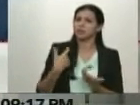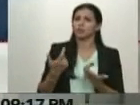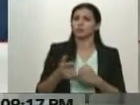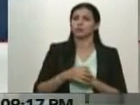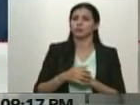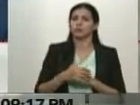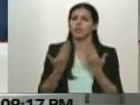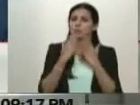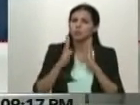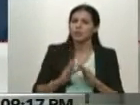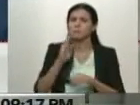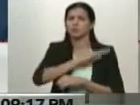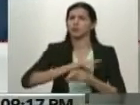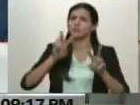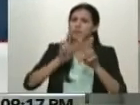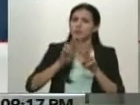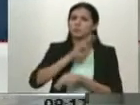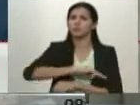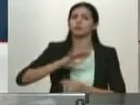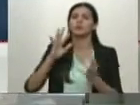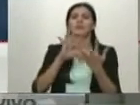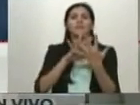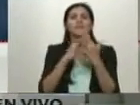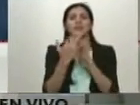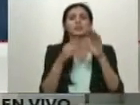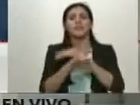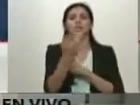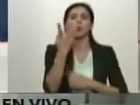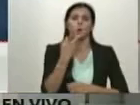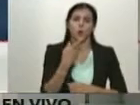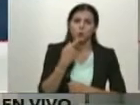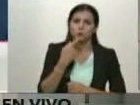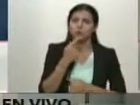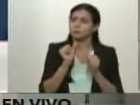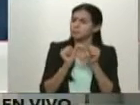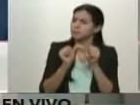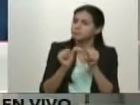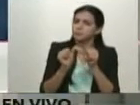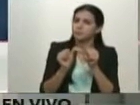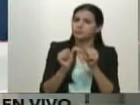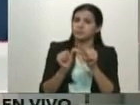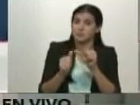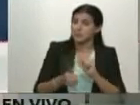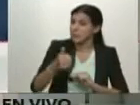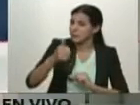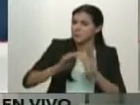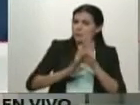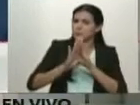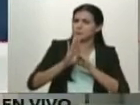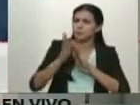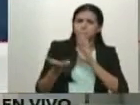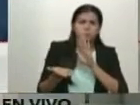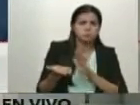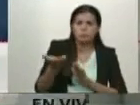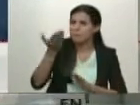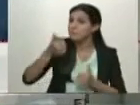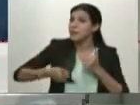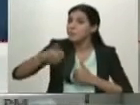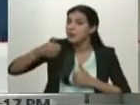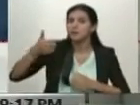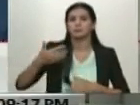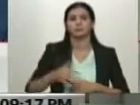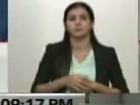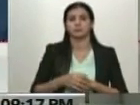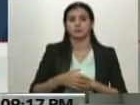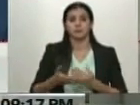la gran misión vivienda, a la gran misión Barrio Nuevo Tricolor, manteniendo, acrecentando, manteniendo y acrecentando